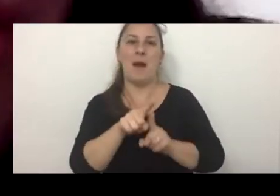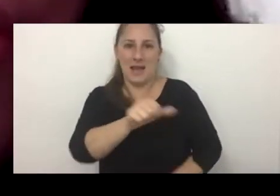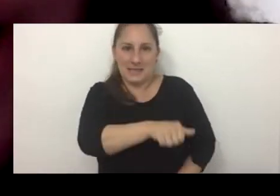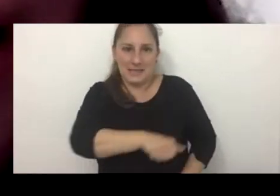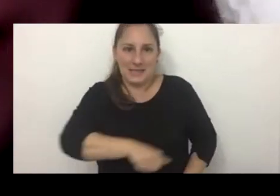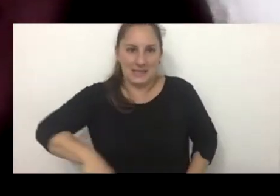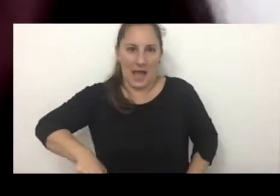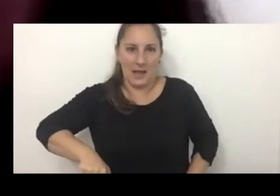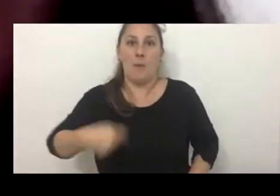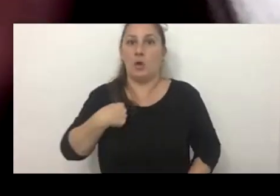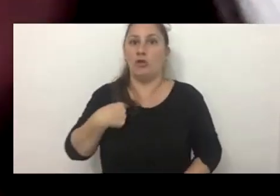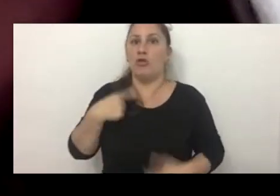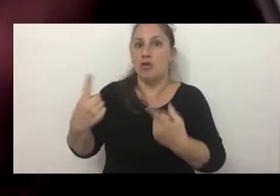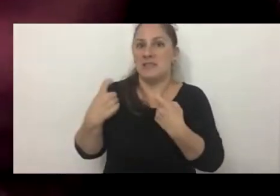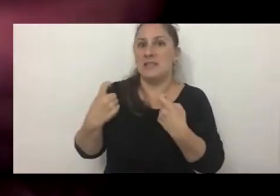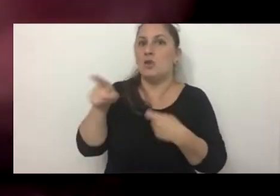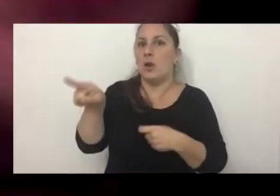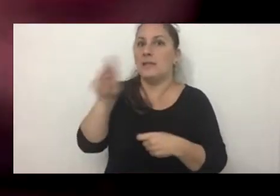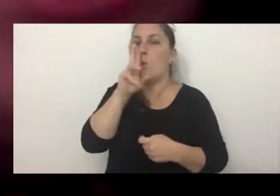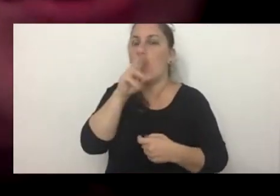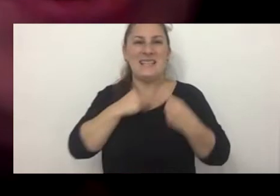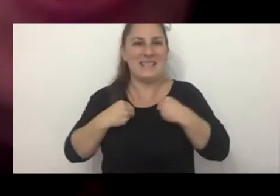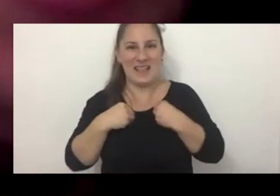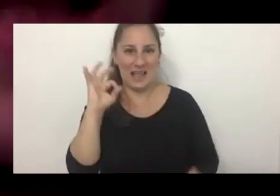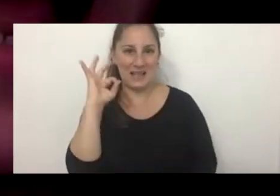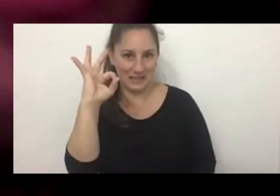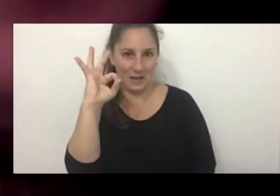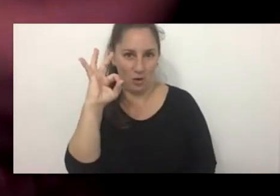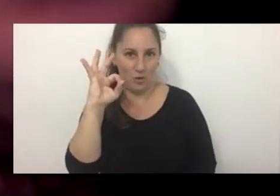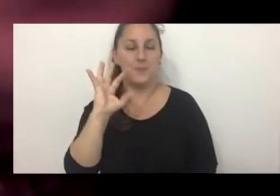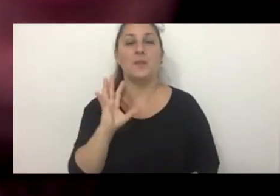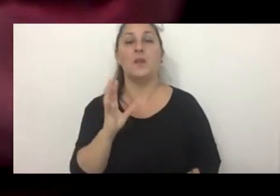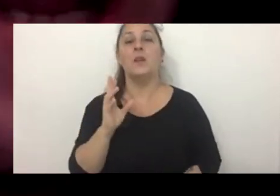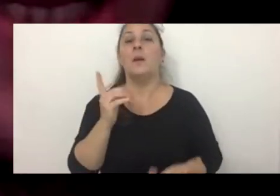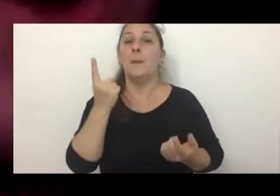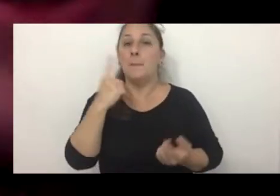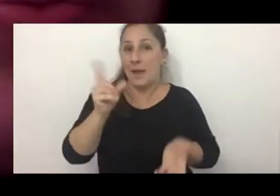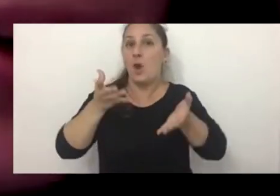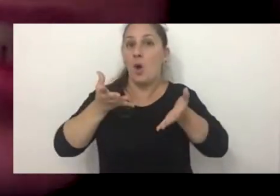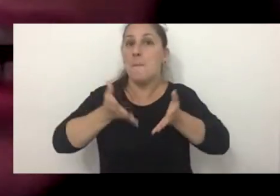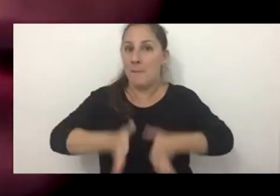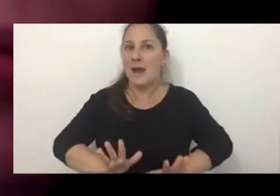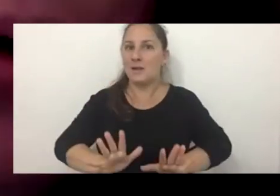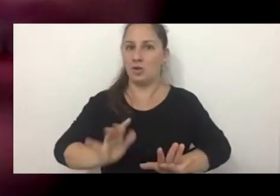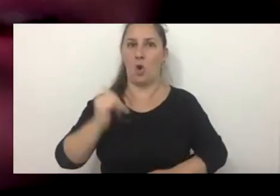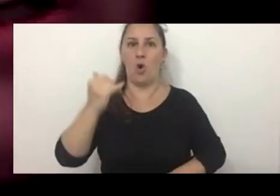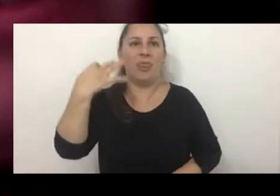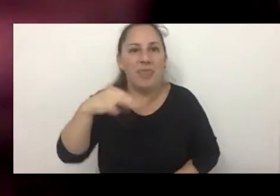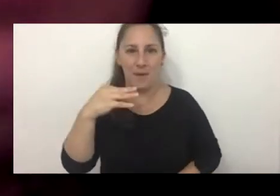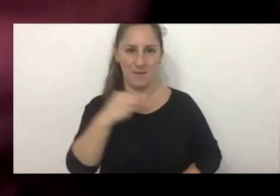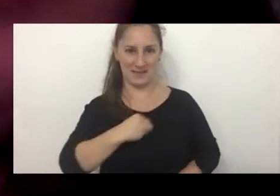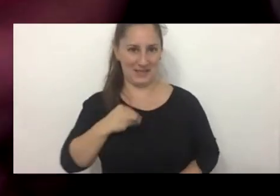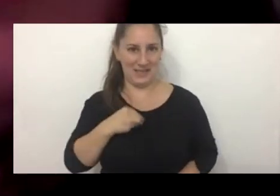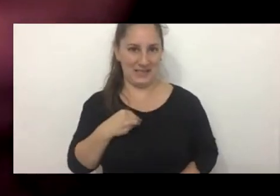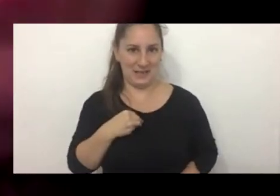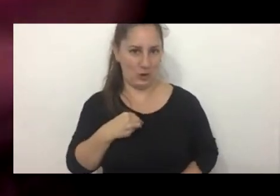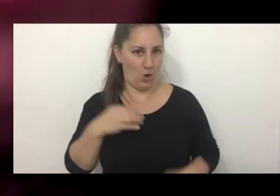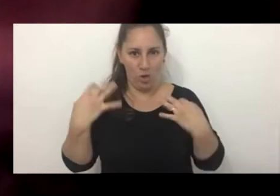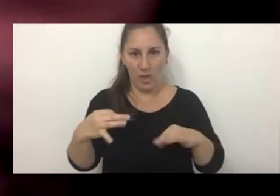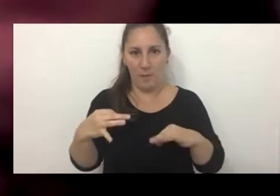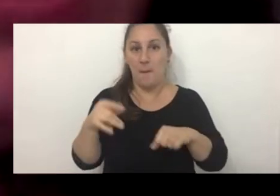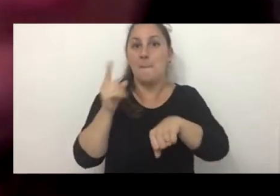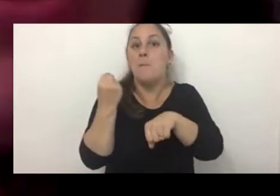técnica anestésica, que de hecho el profesional de la salud que la brinda es el anestesista, que lo que busca es bajar la